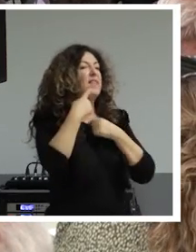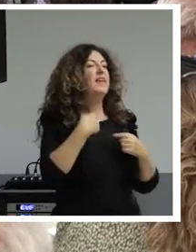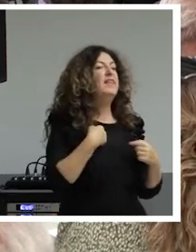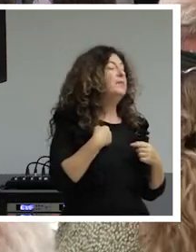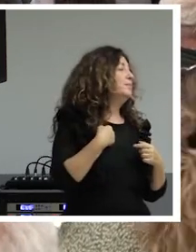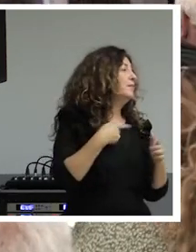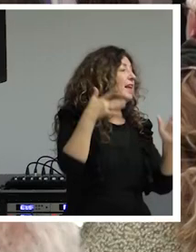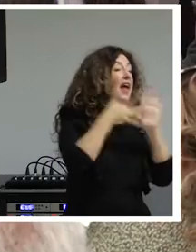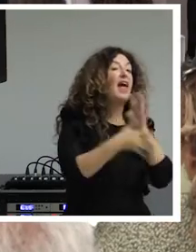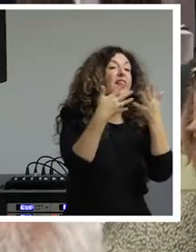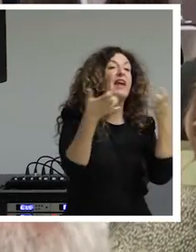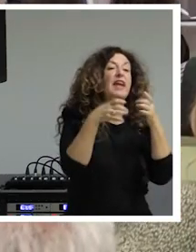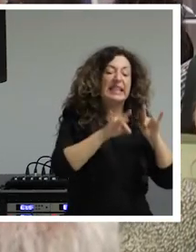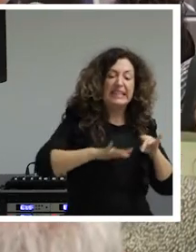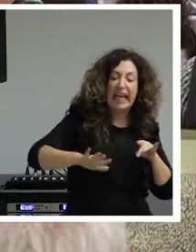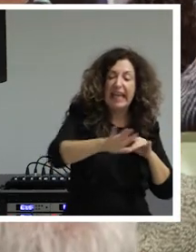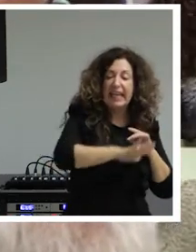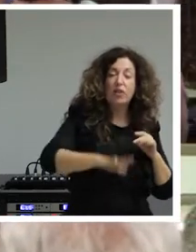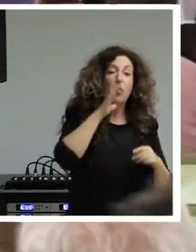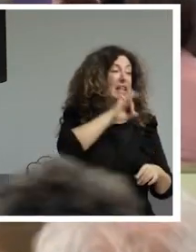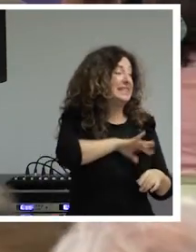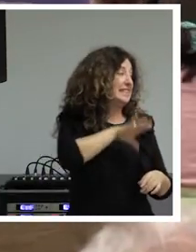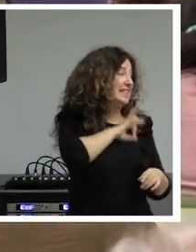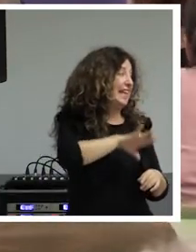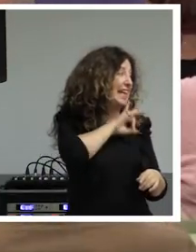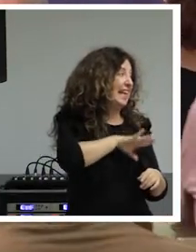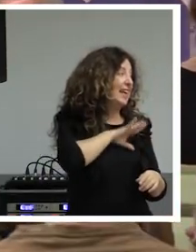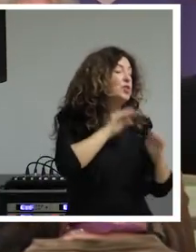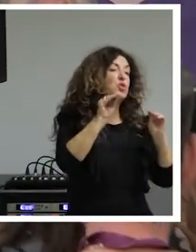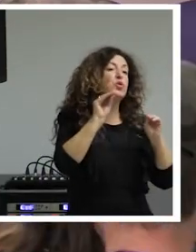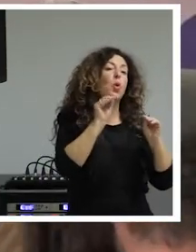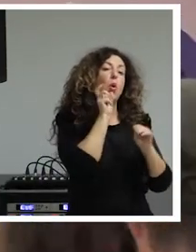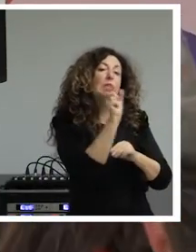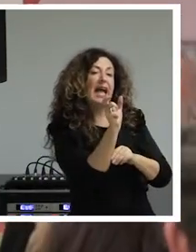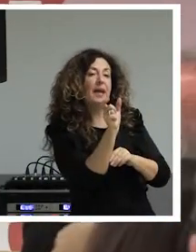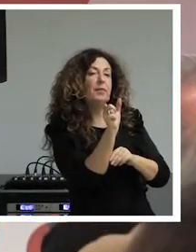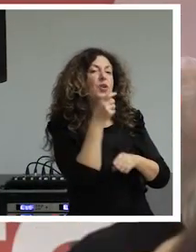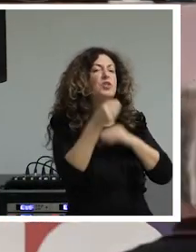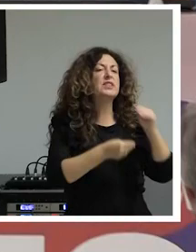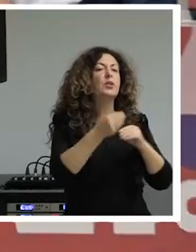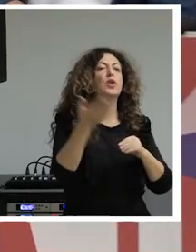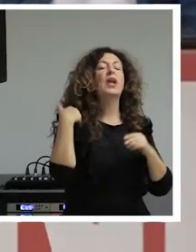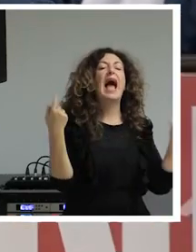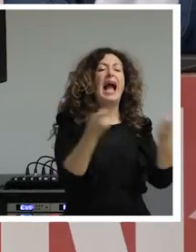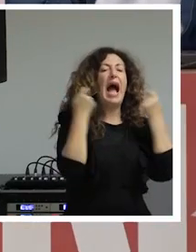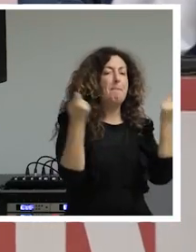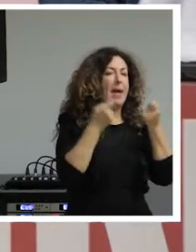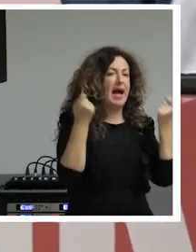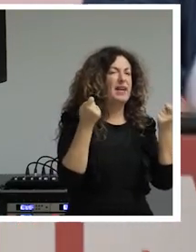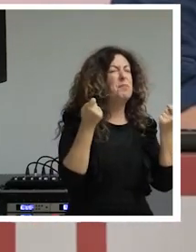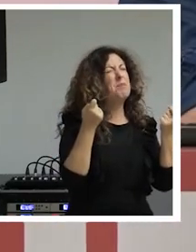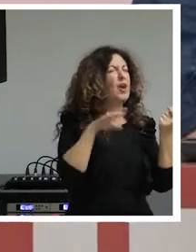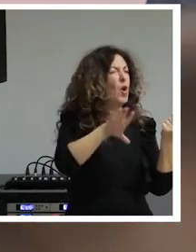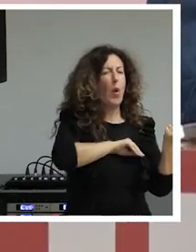pregunto a vosotros sobre todo los compañeros internacionales Pero puede responder cualquiera brevemente nos dice Cuál